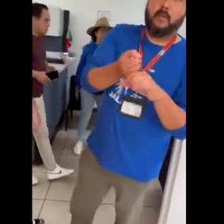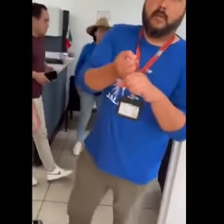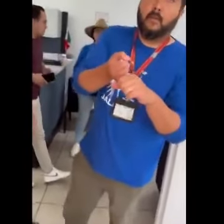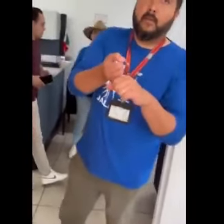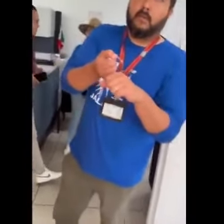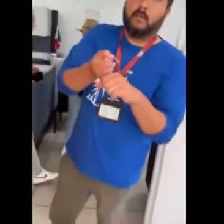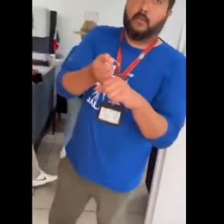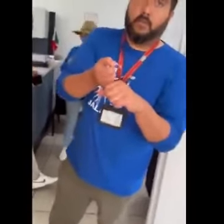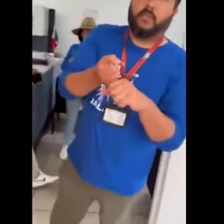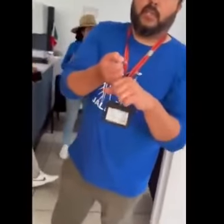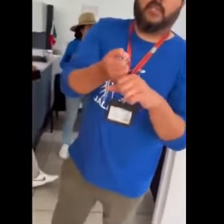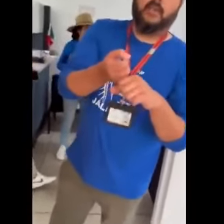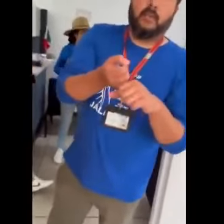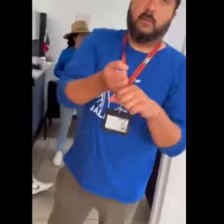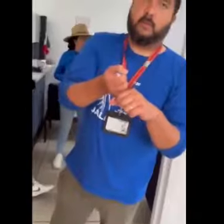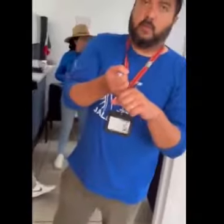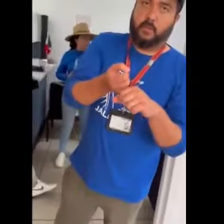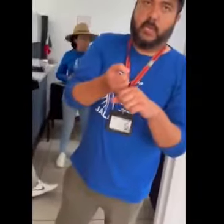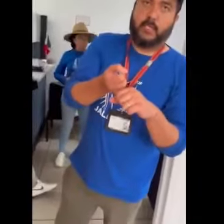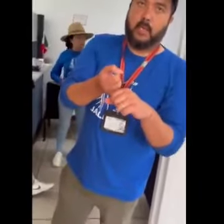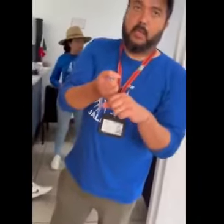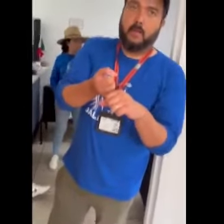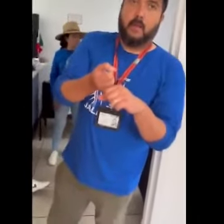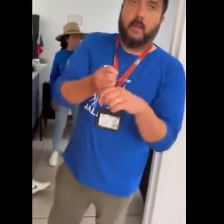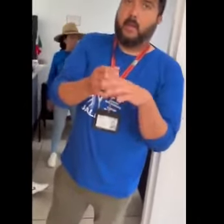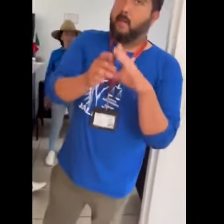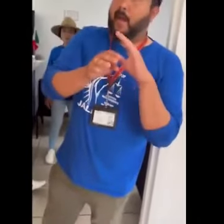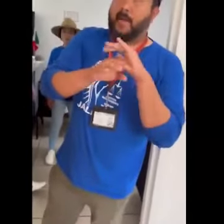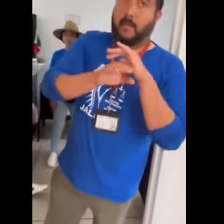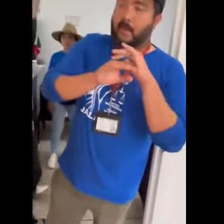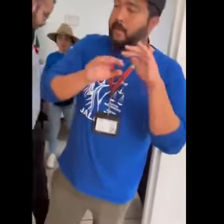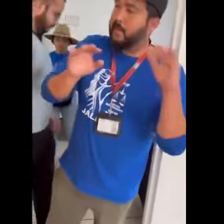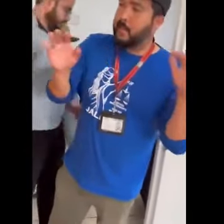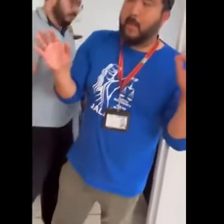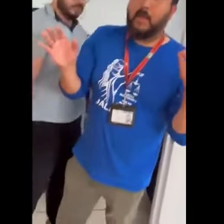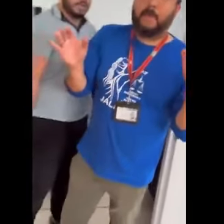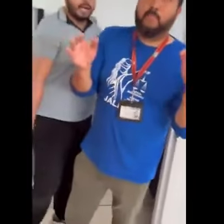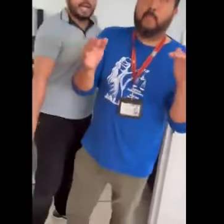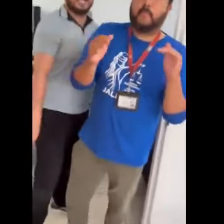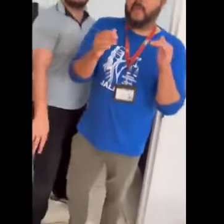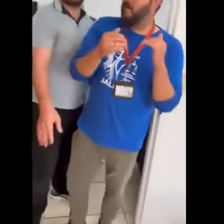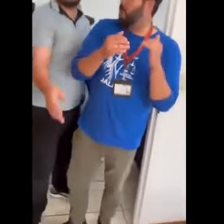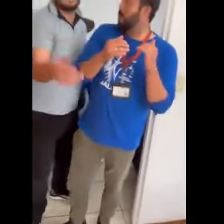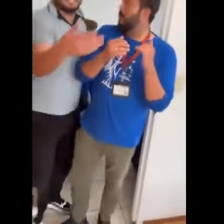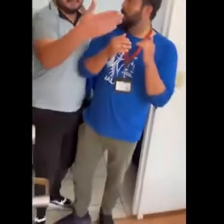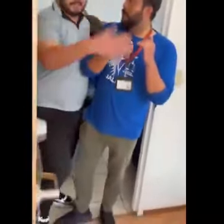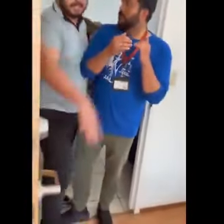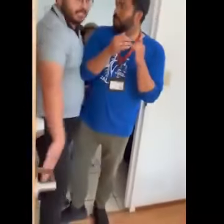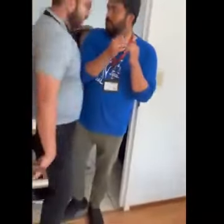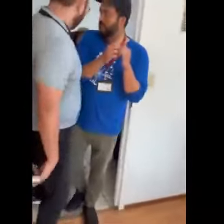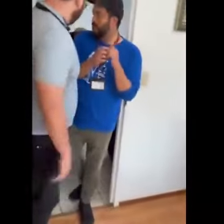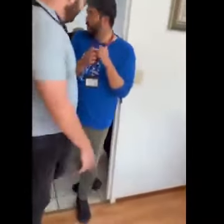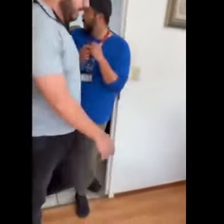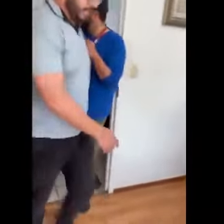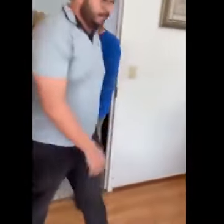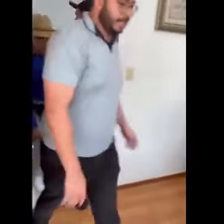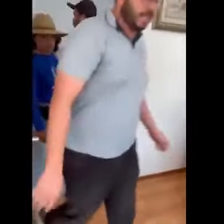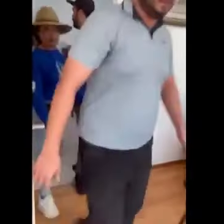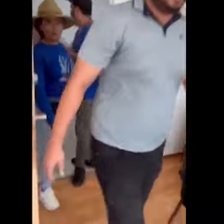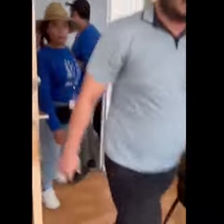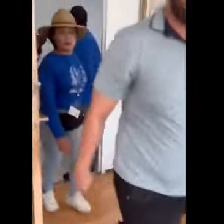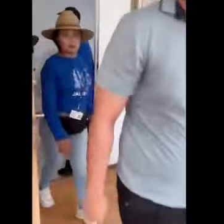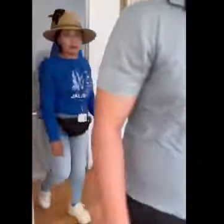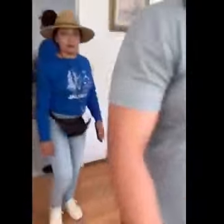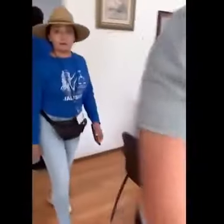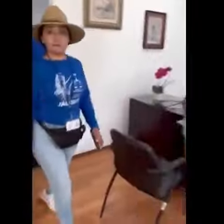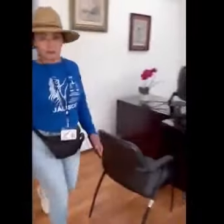también hay mucha gente trabajadora que es floja. Y que es floja, tú sabes. Hay trabajadores, parásito. Hay